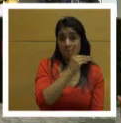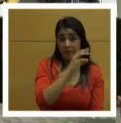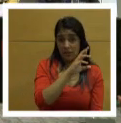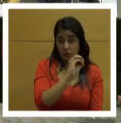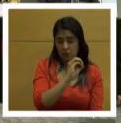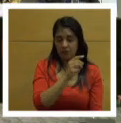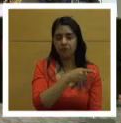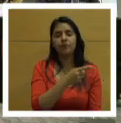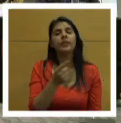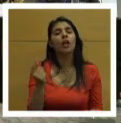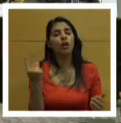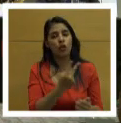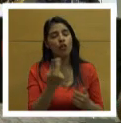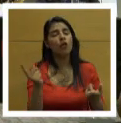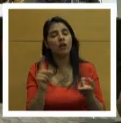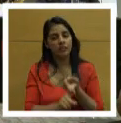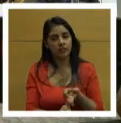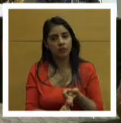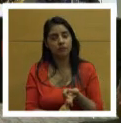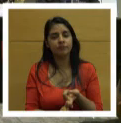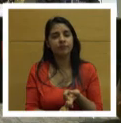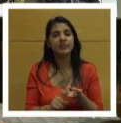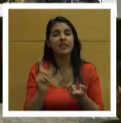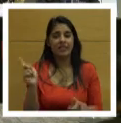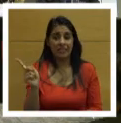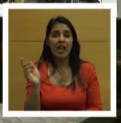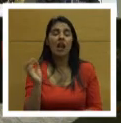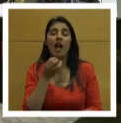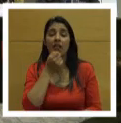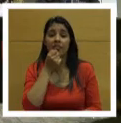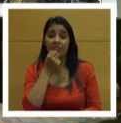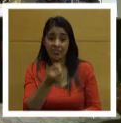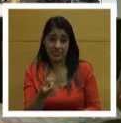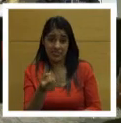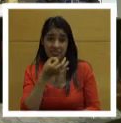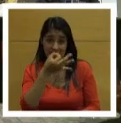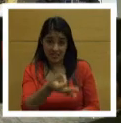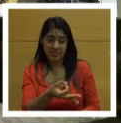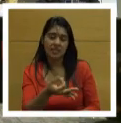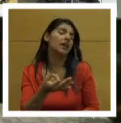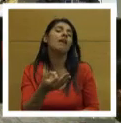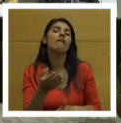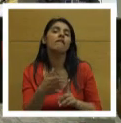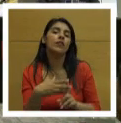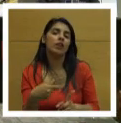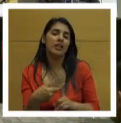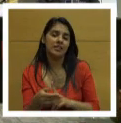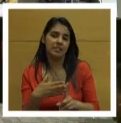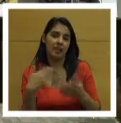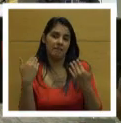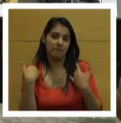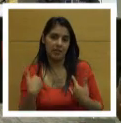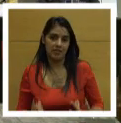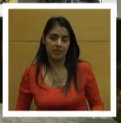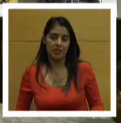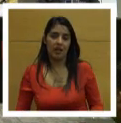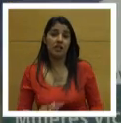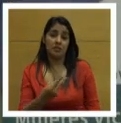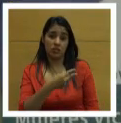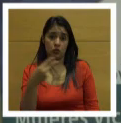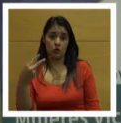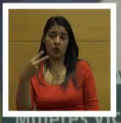y sostiene que es víctima de violencia física, sexual y psicológica. Ella nunca se atrevió a